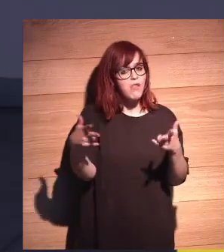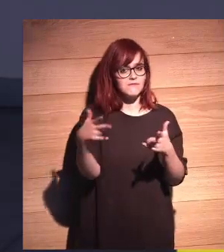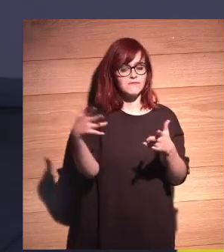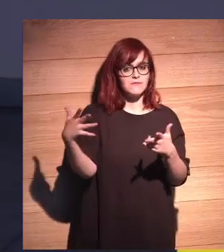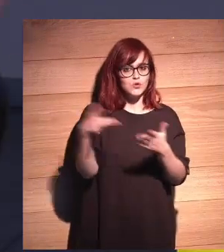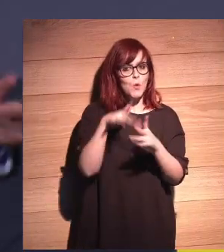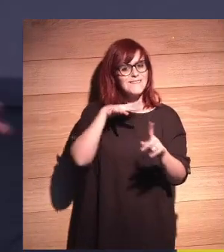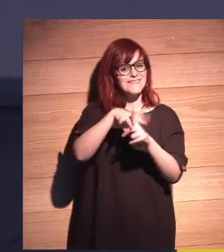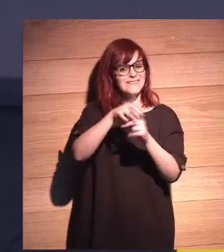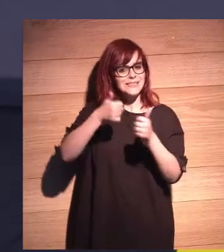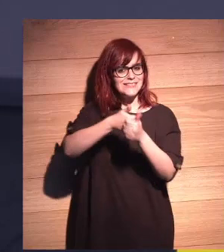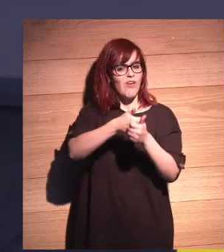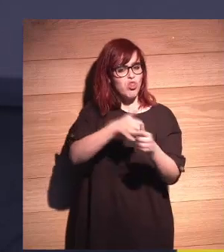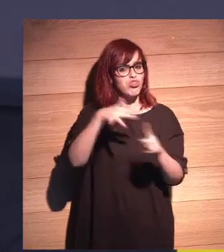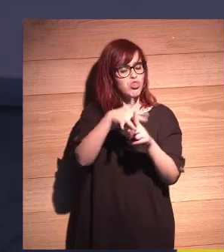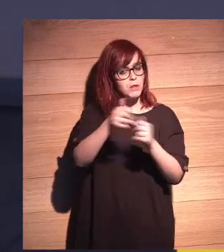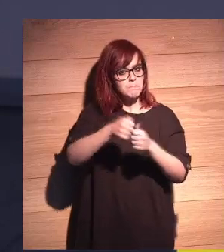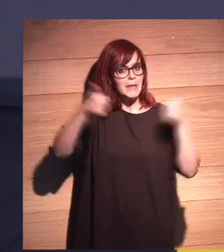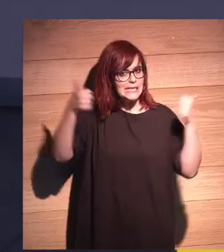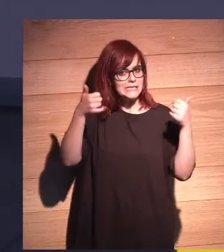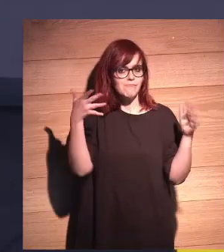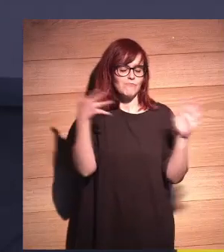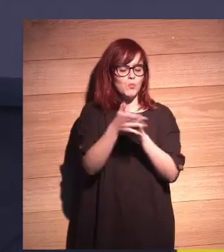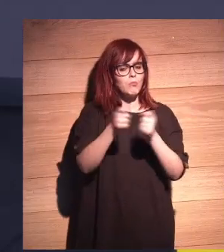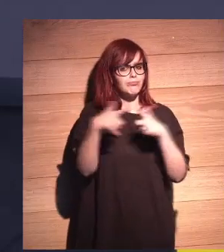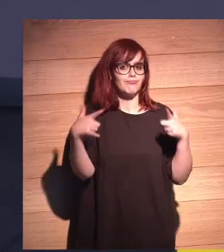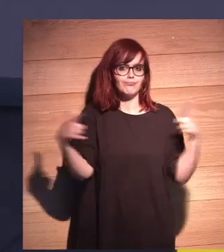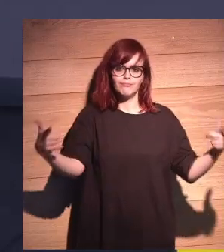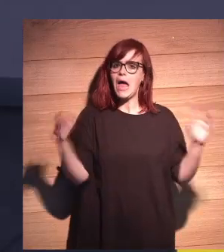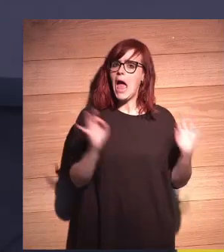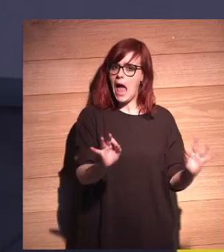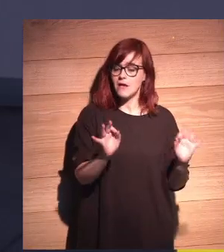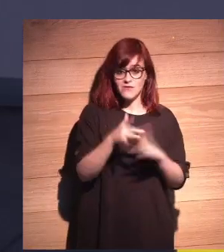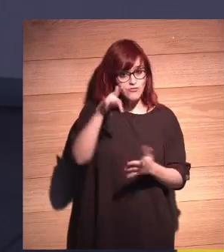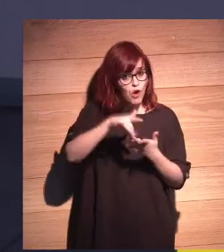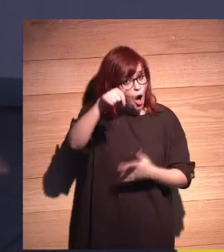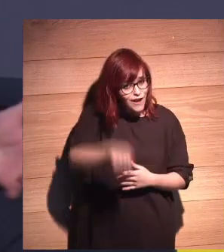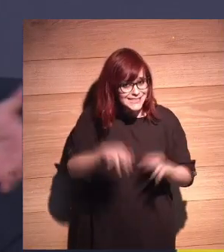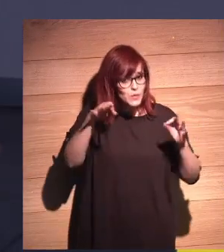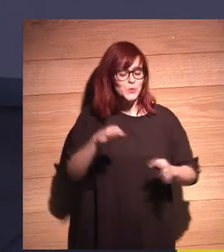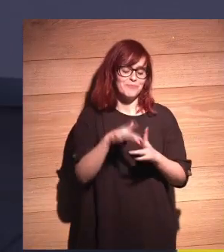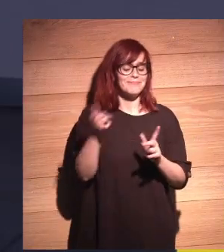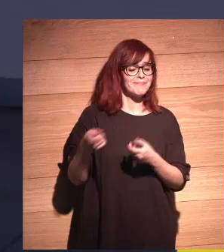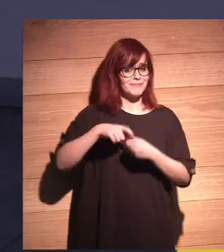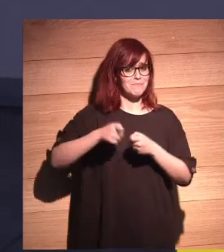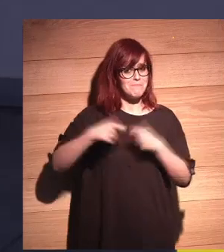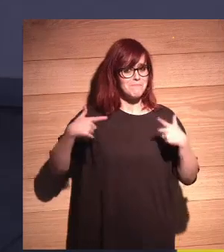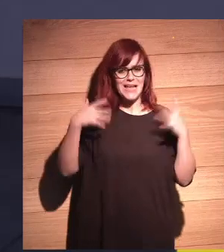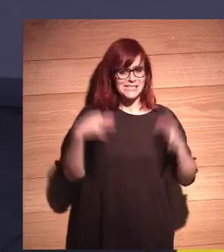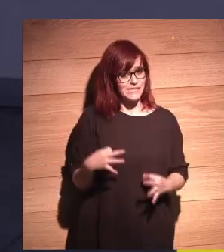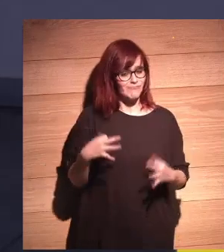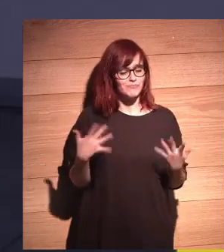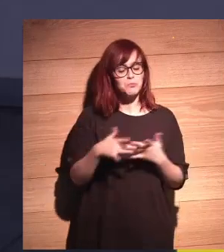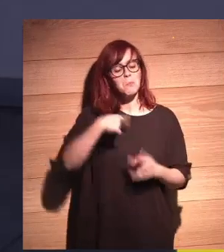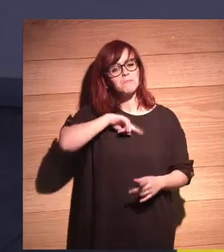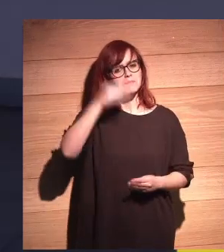más seguidores, y seguro que hoy nos vamos de aquí con unos cuantos más, y por tanto yo diría que nos